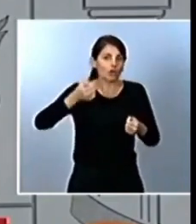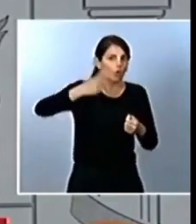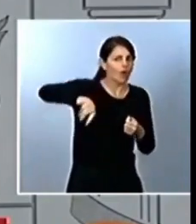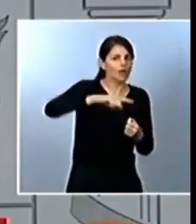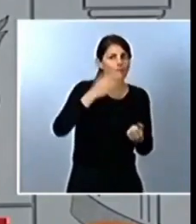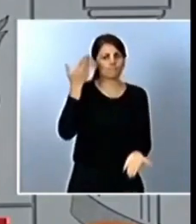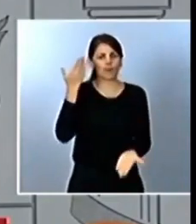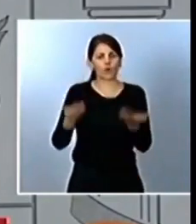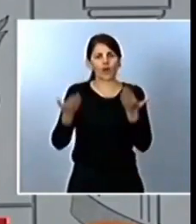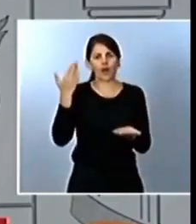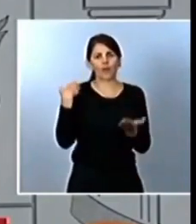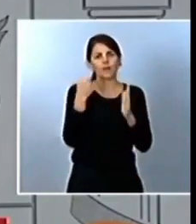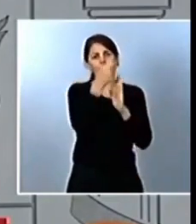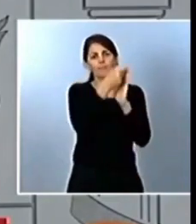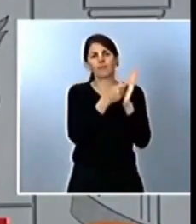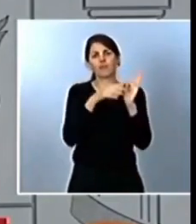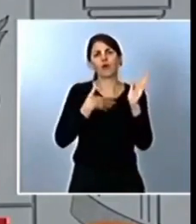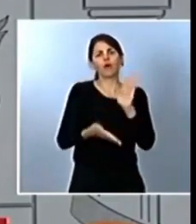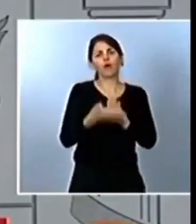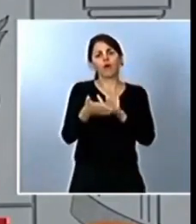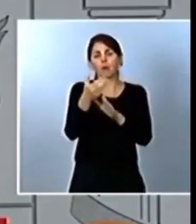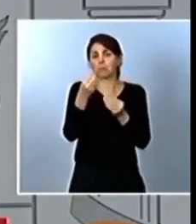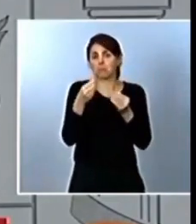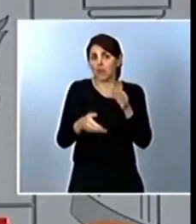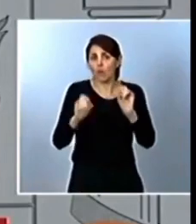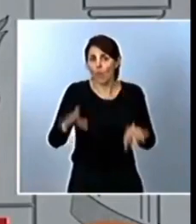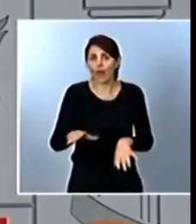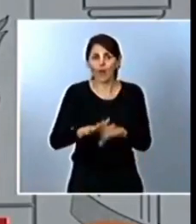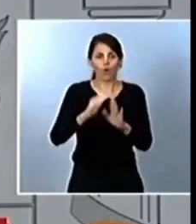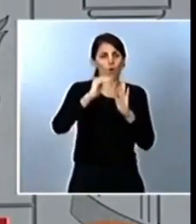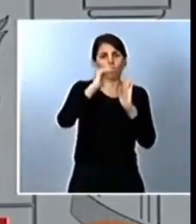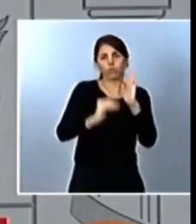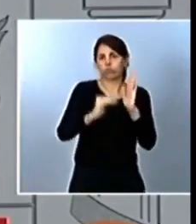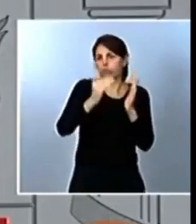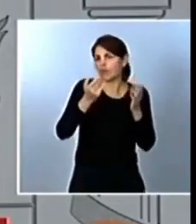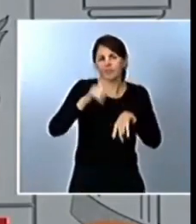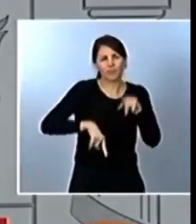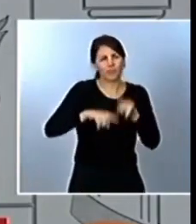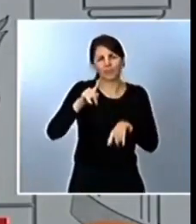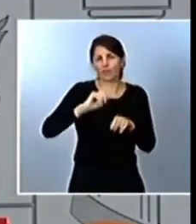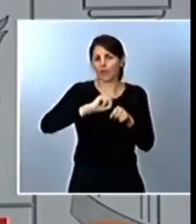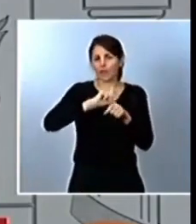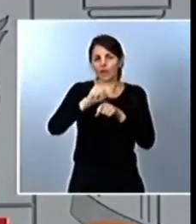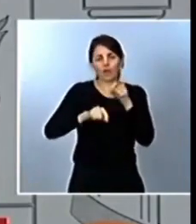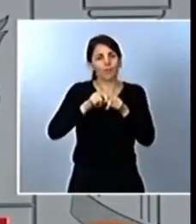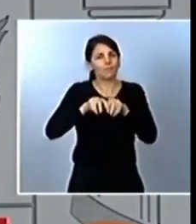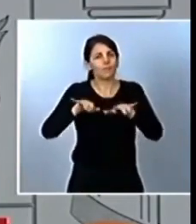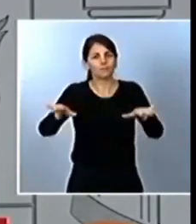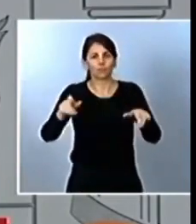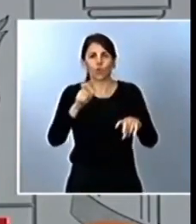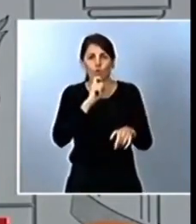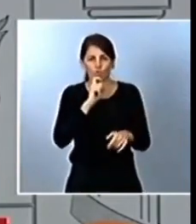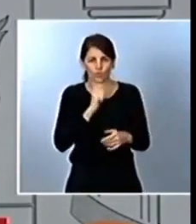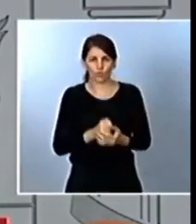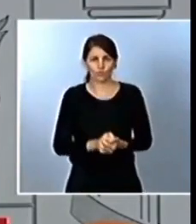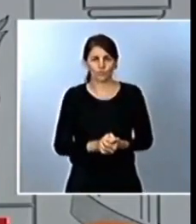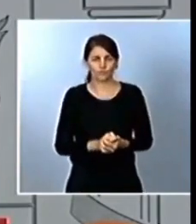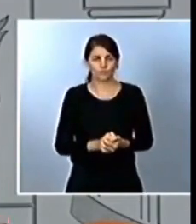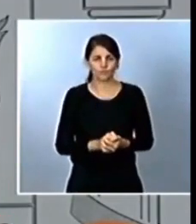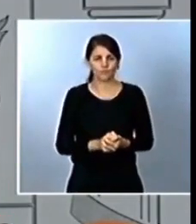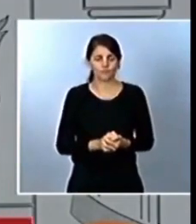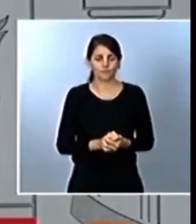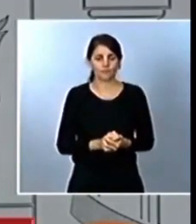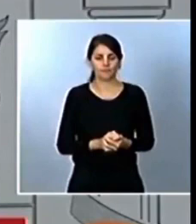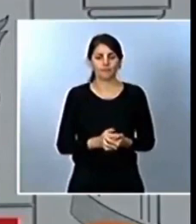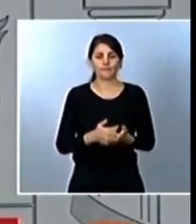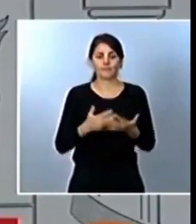de la buena o mala evolución de la pandemia en nuestro país. Sobre la reflexión, insisto, el Gobierno de España